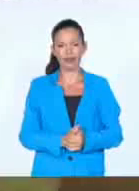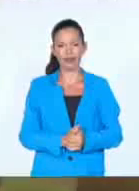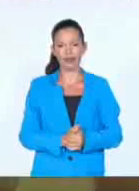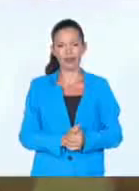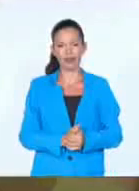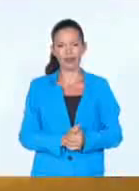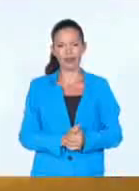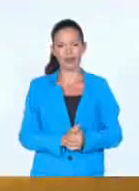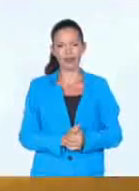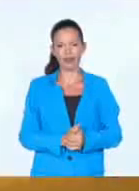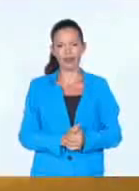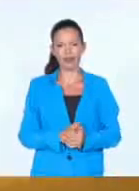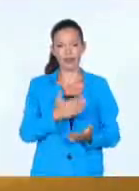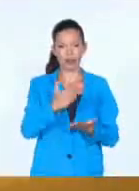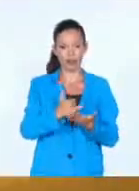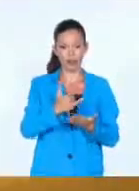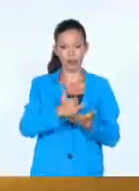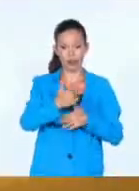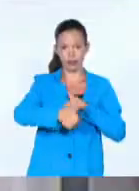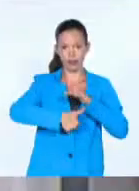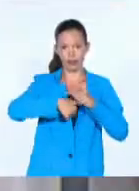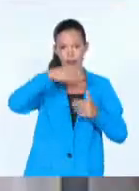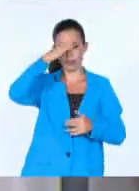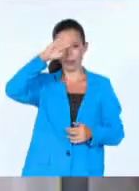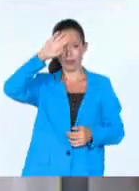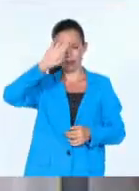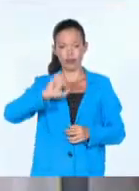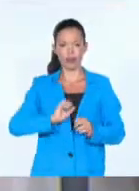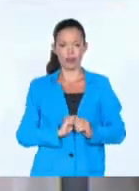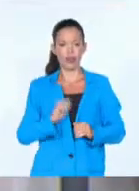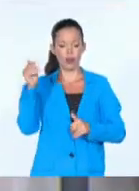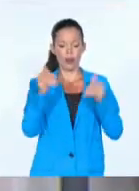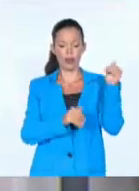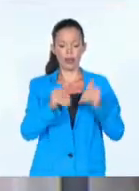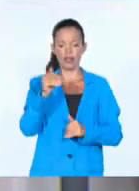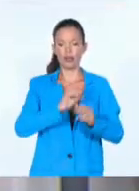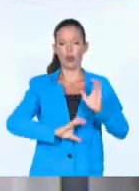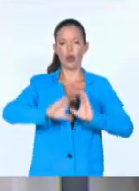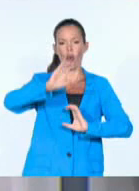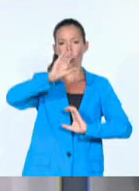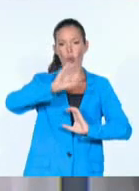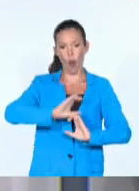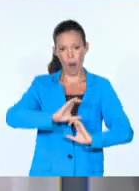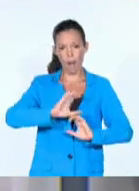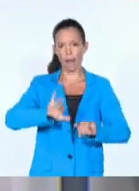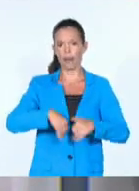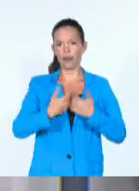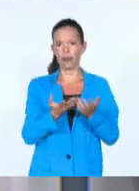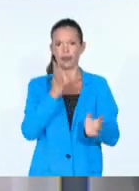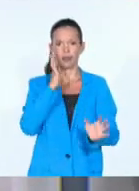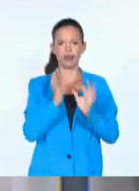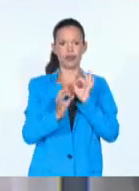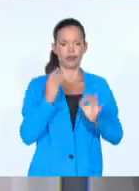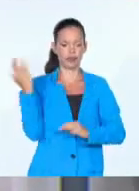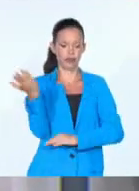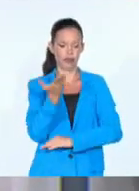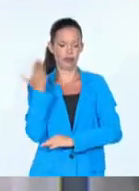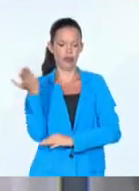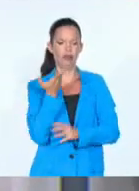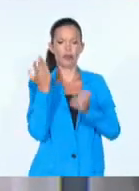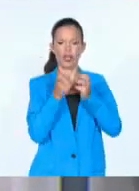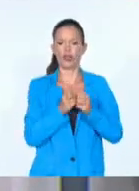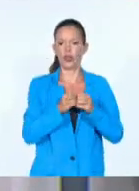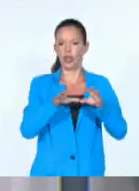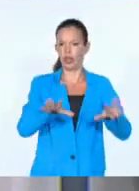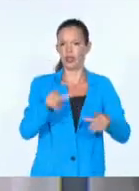También este miércoles el presidente cubano participó en Naciones Unidas en la Cumbre sobre Ambición Climática y en la reunión de alto nivel de la Asamblea General de